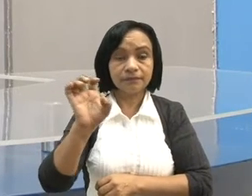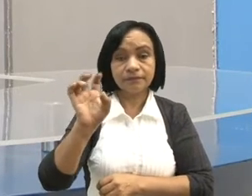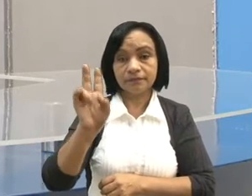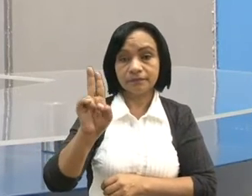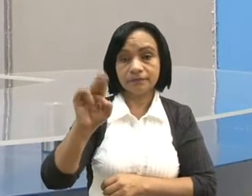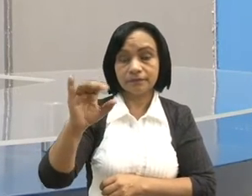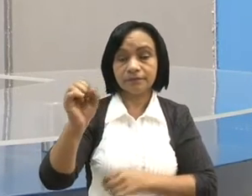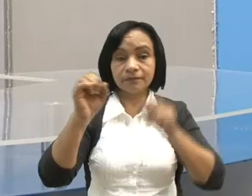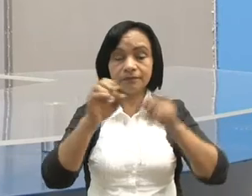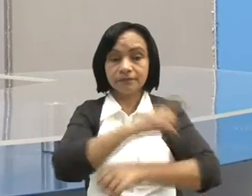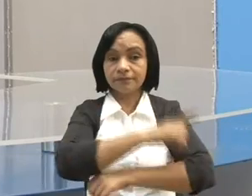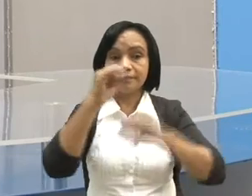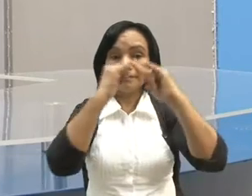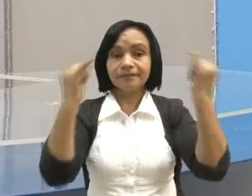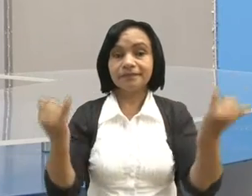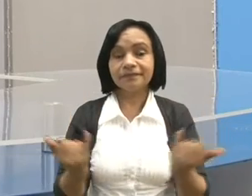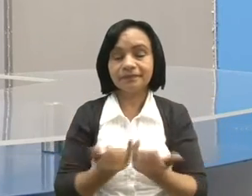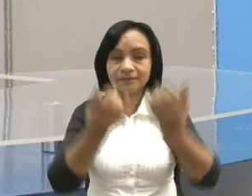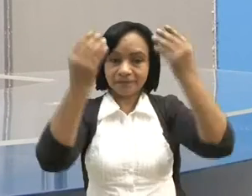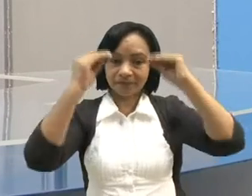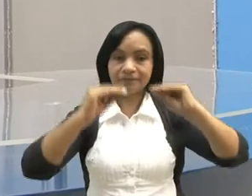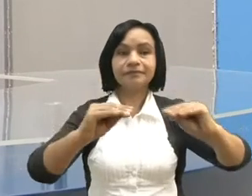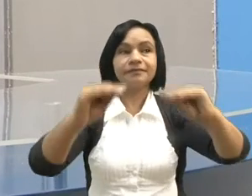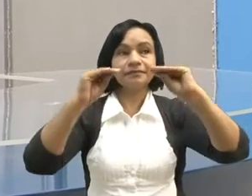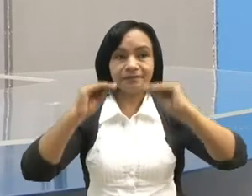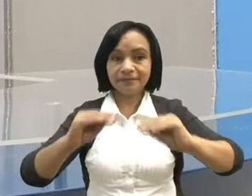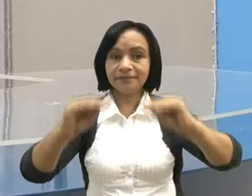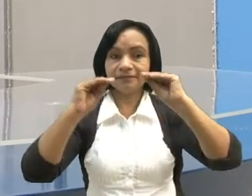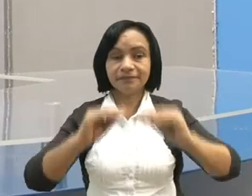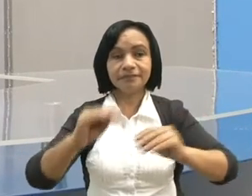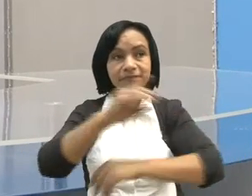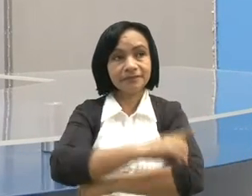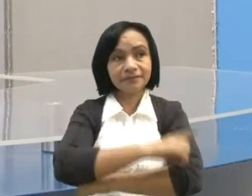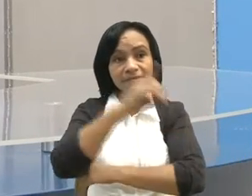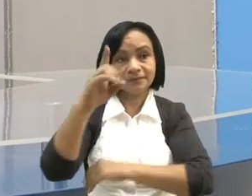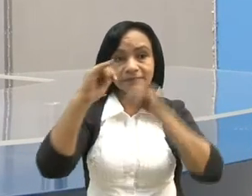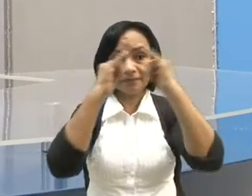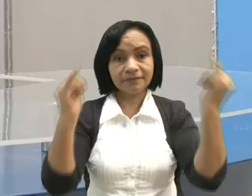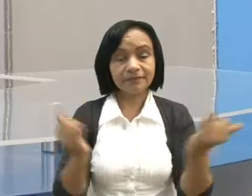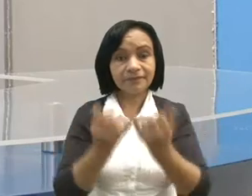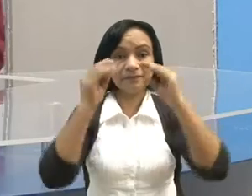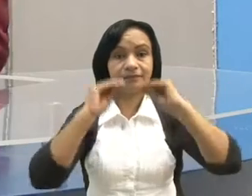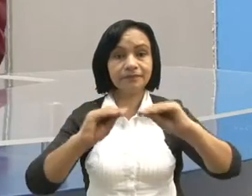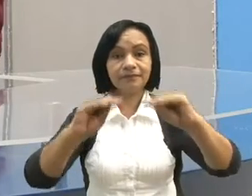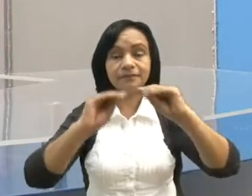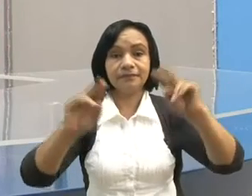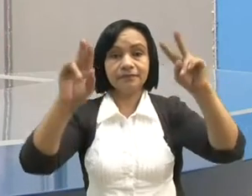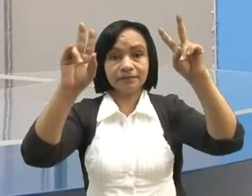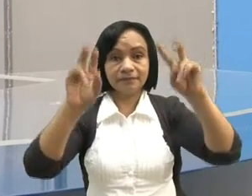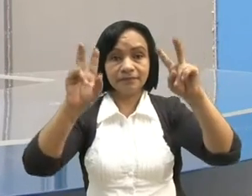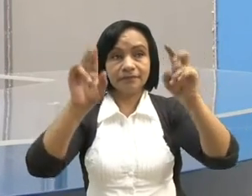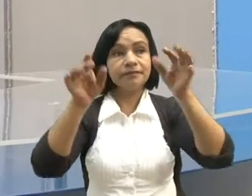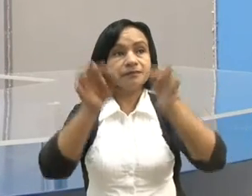también declaró el Día Internacional de la Educación. El Día Internacional de la Educación bajo el argumento y